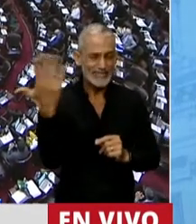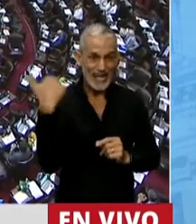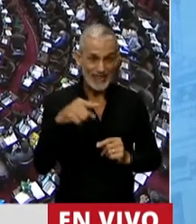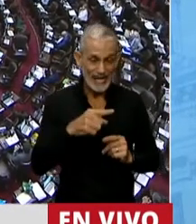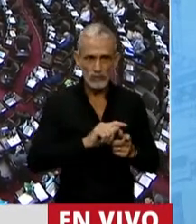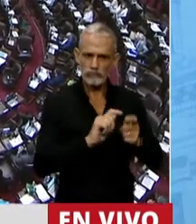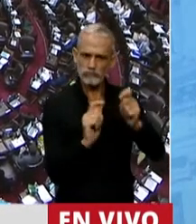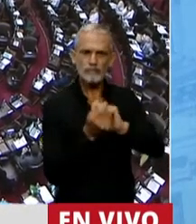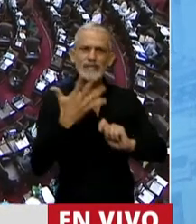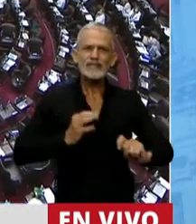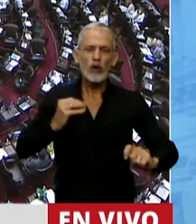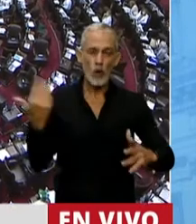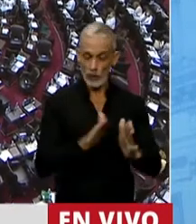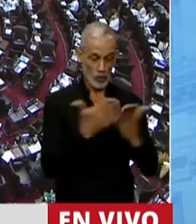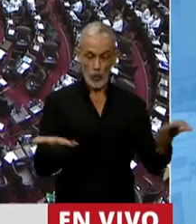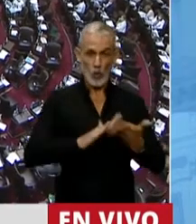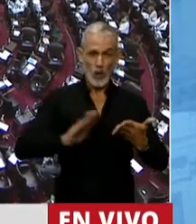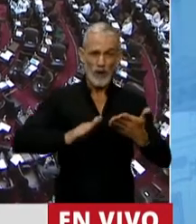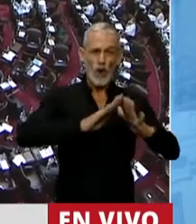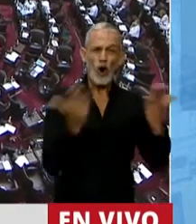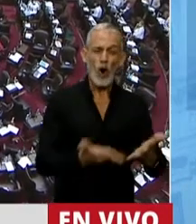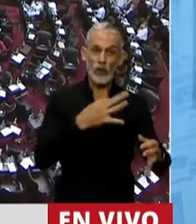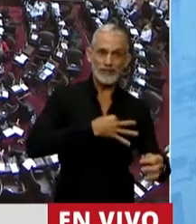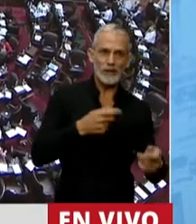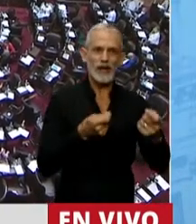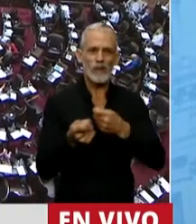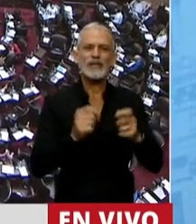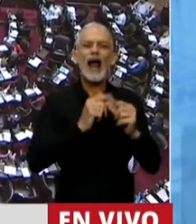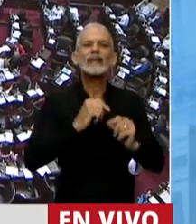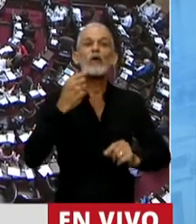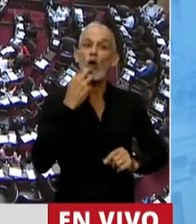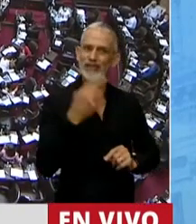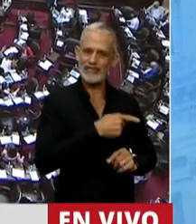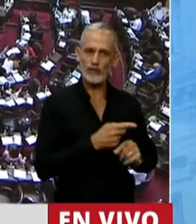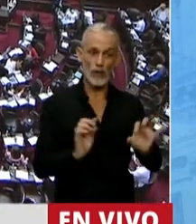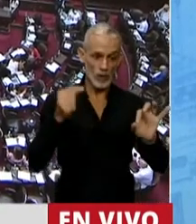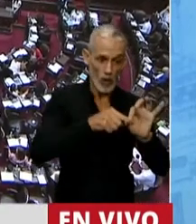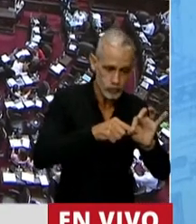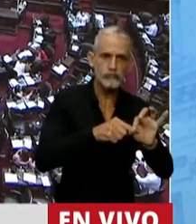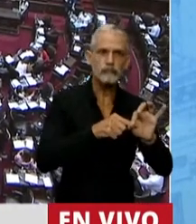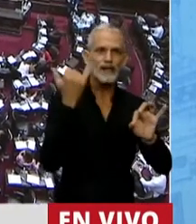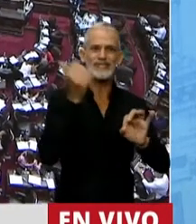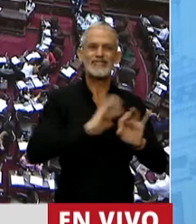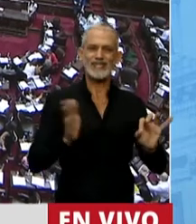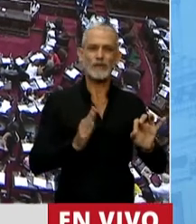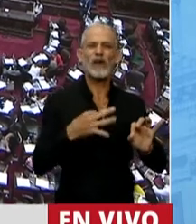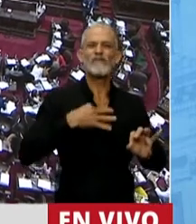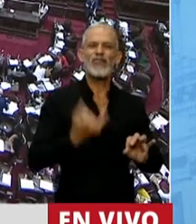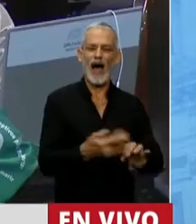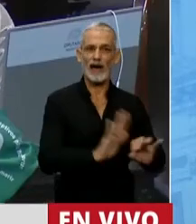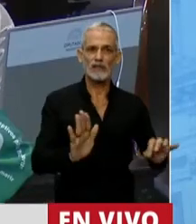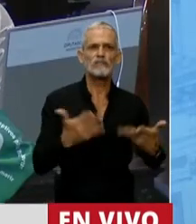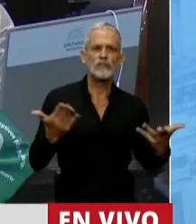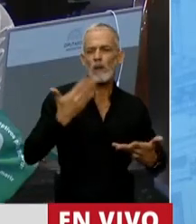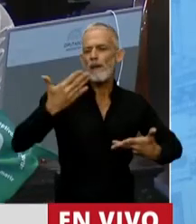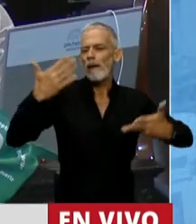hace 5 años con el nuevo Código Civil y Comercial, artículo 19, concepción desde el seno materno. Entonces, ¿qué estamos hablando?